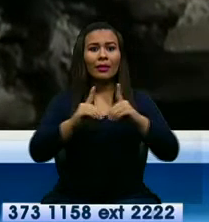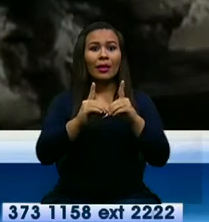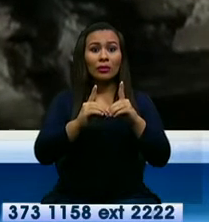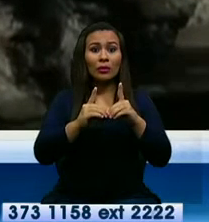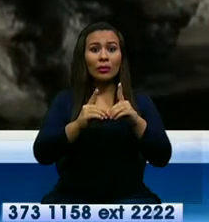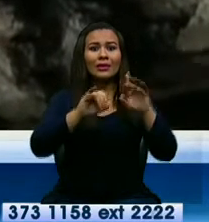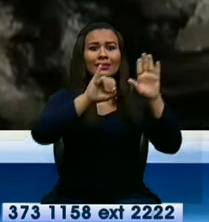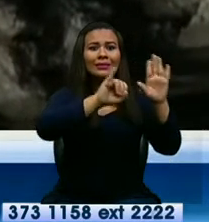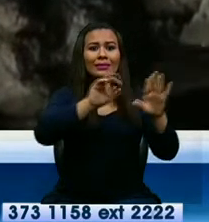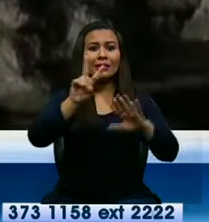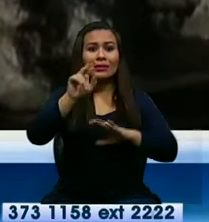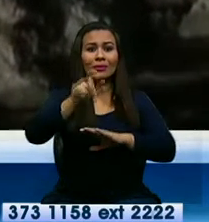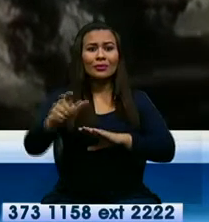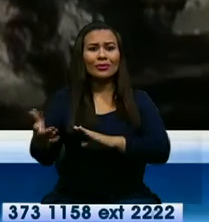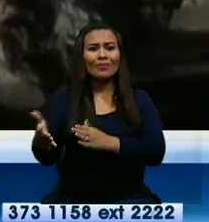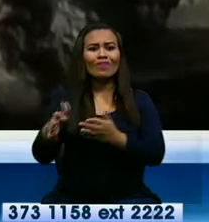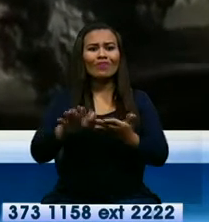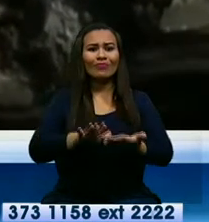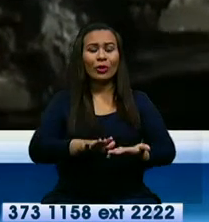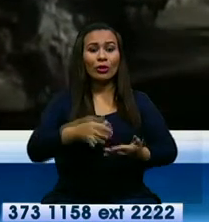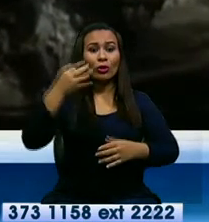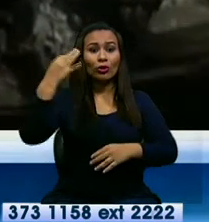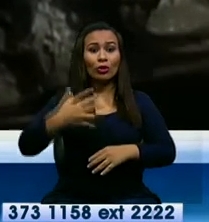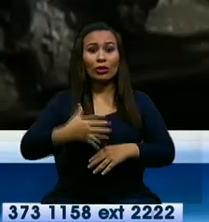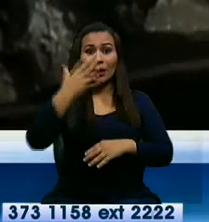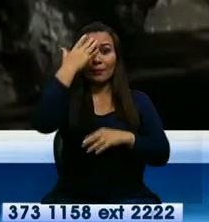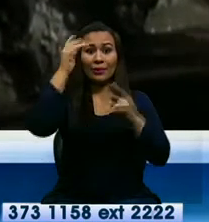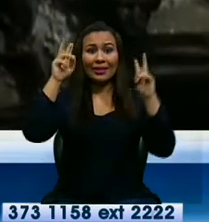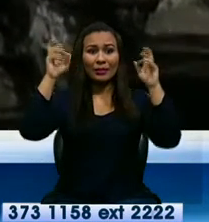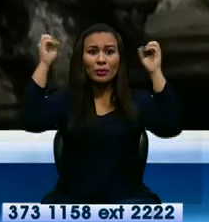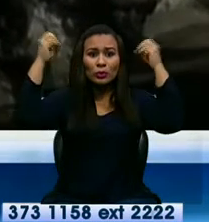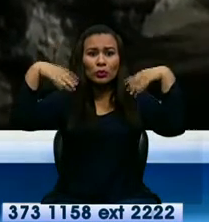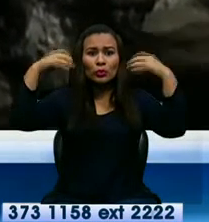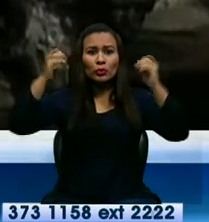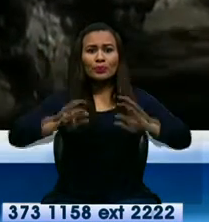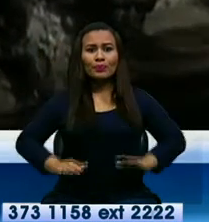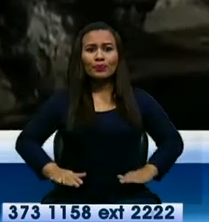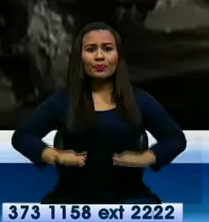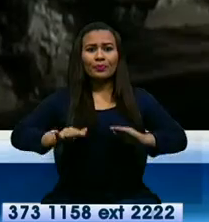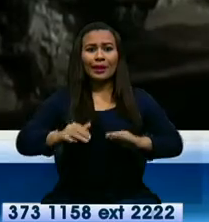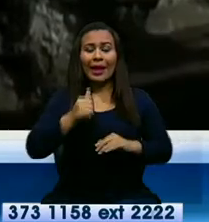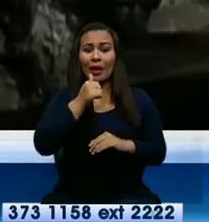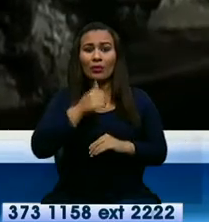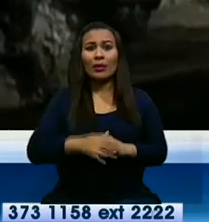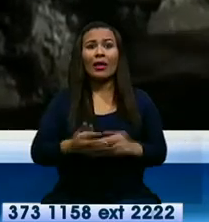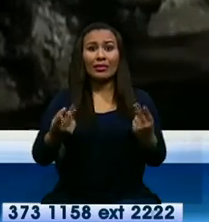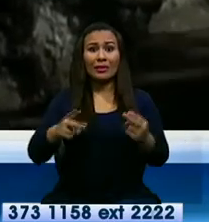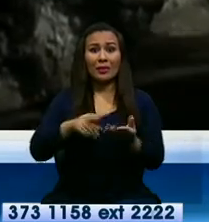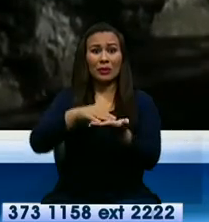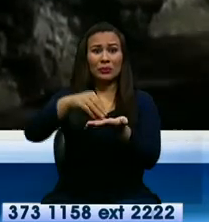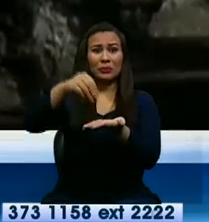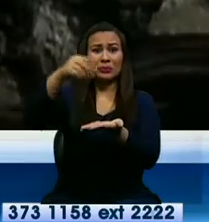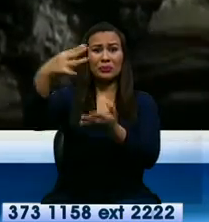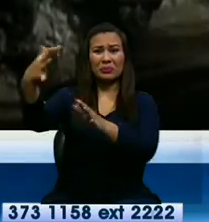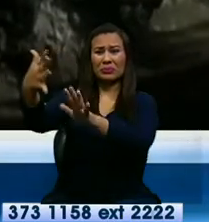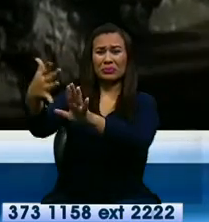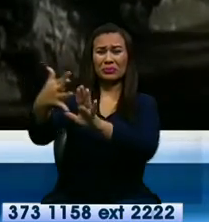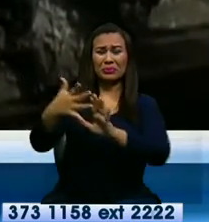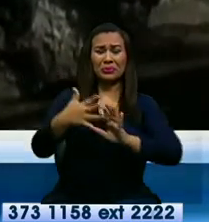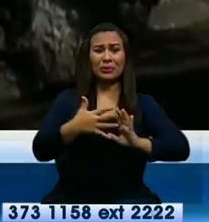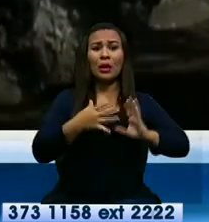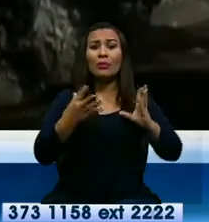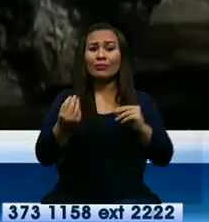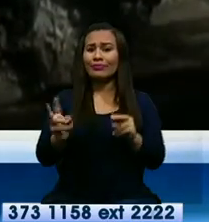personas fallecidas, víctimas mortales a raíz de este tema de las lluvias, de las inundaciones y de los huaicos también, que tanto desastre están